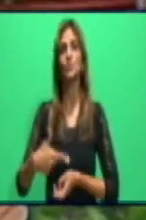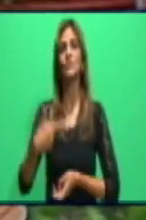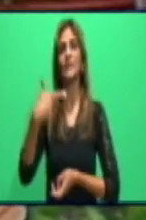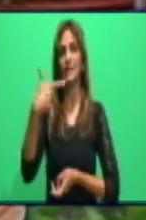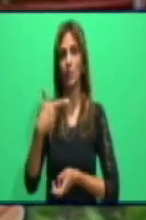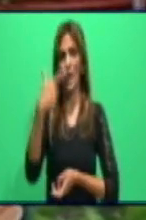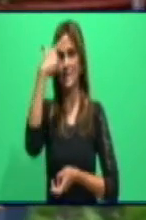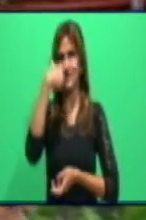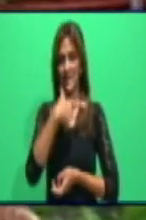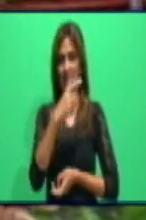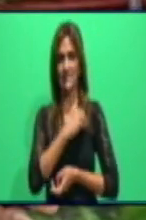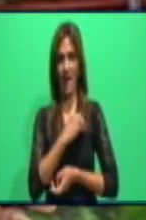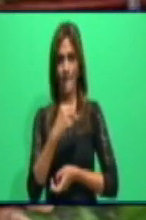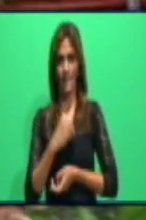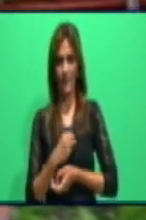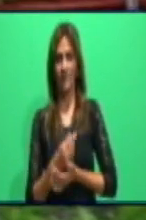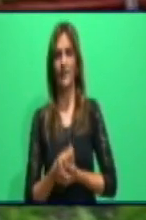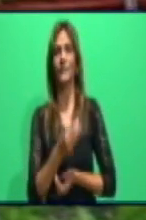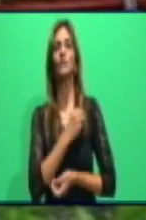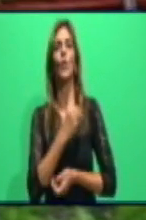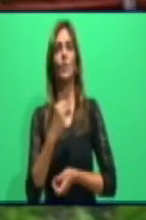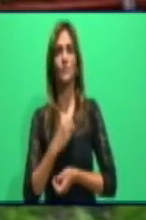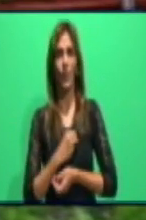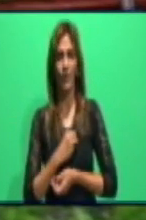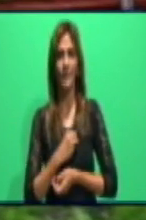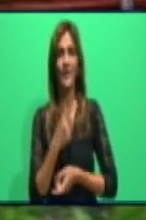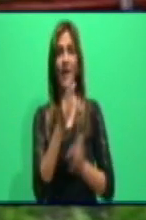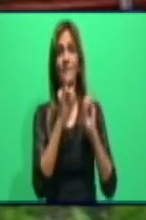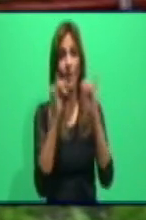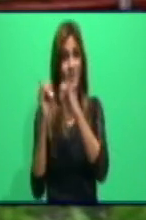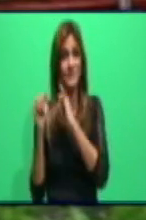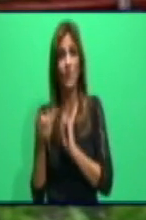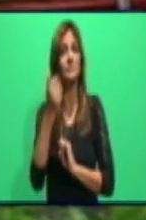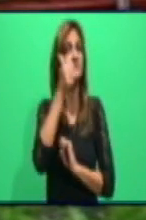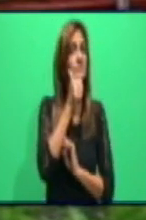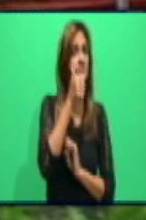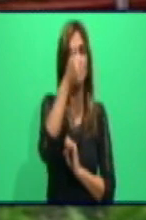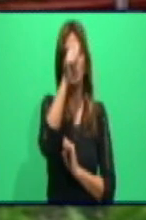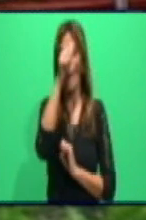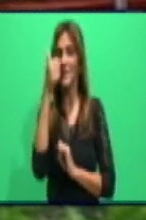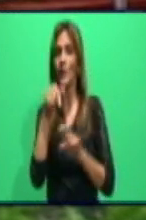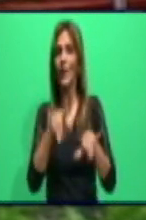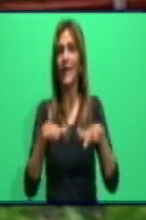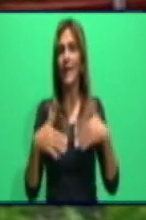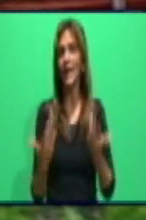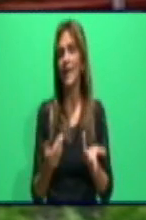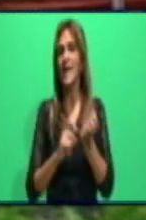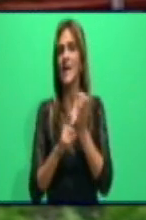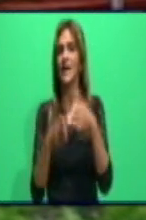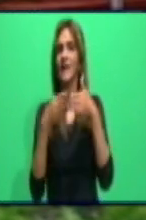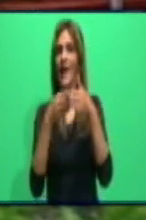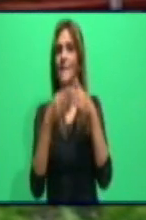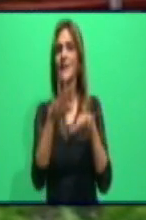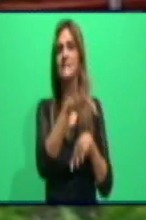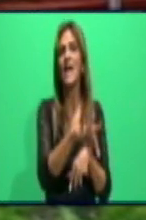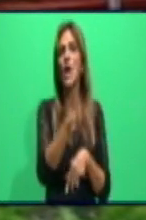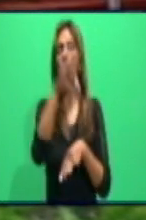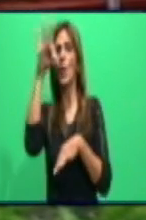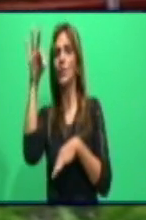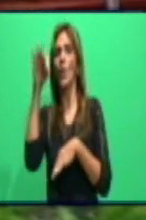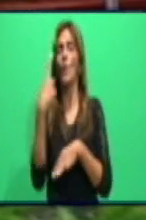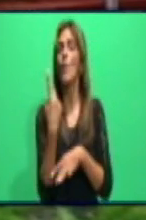si américa doctora la noticia el fin de semana fue primero que granma se escogió como una de las provincias para el